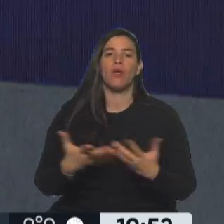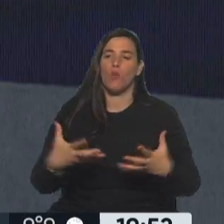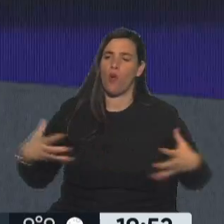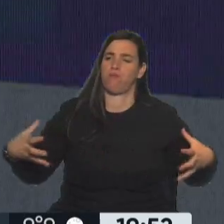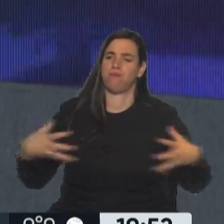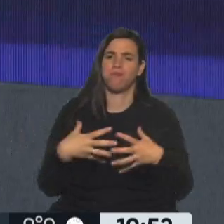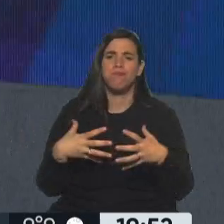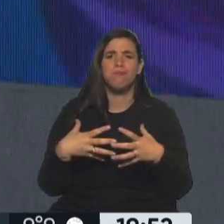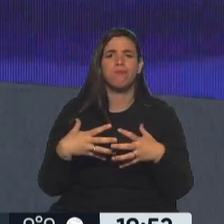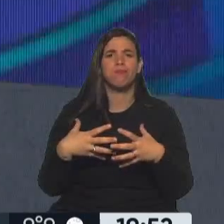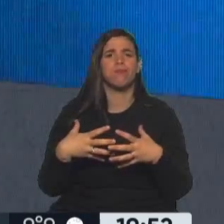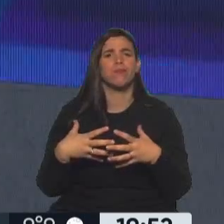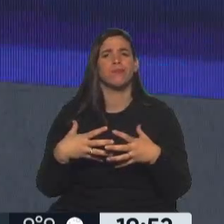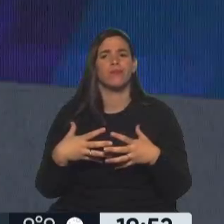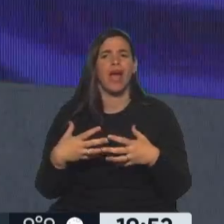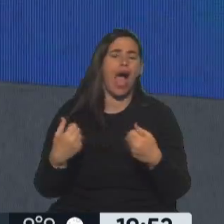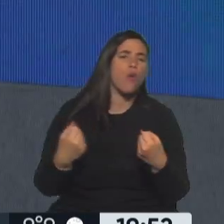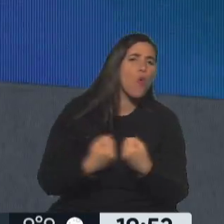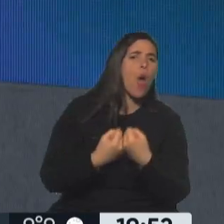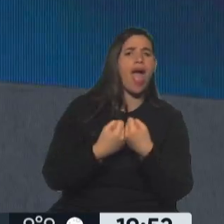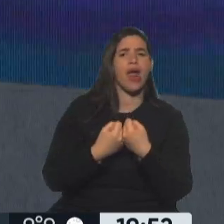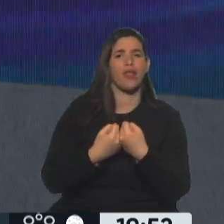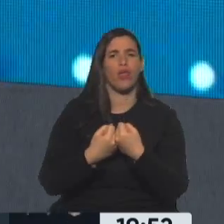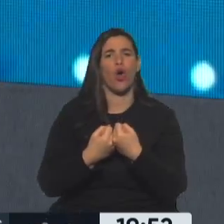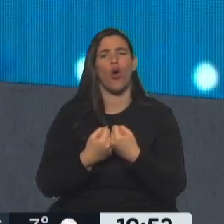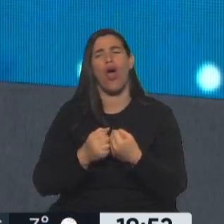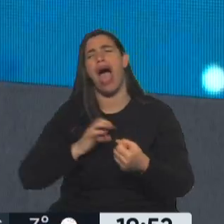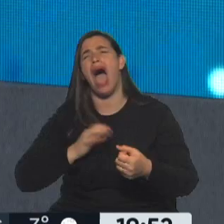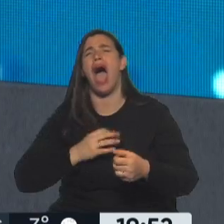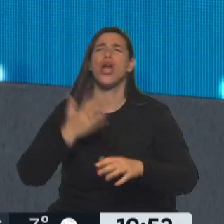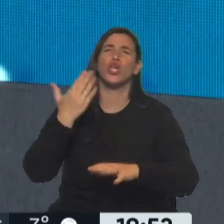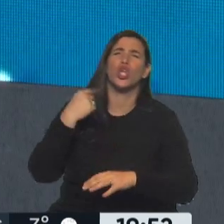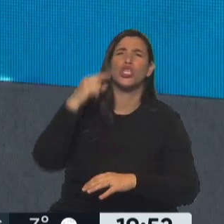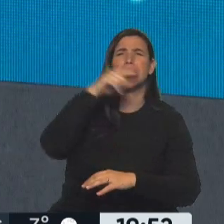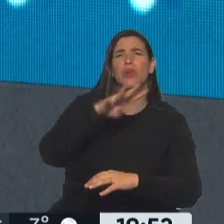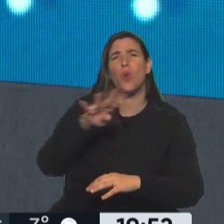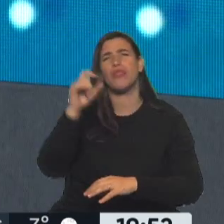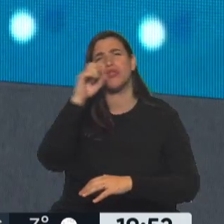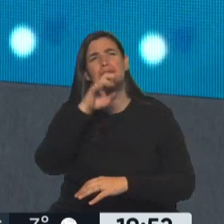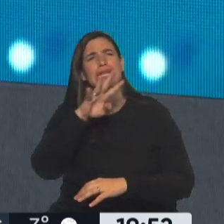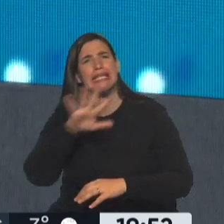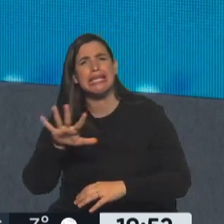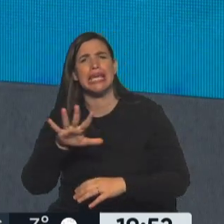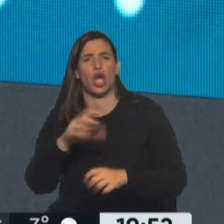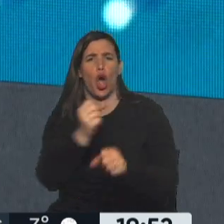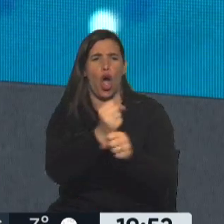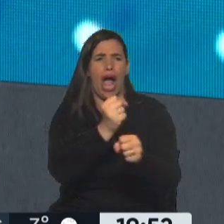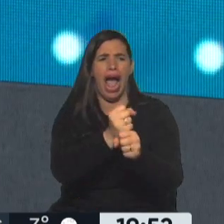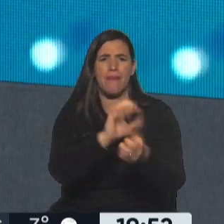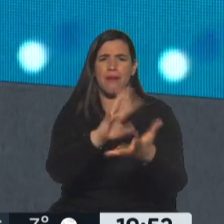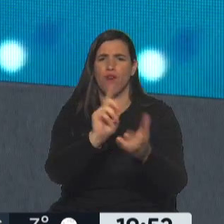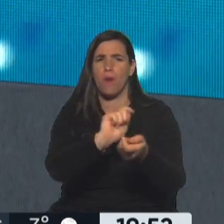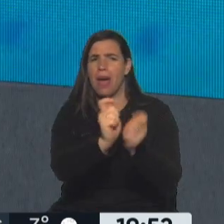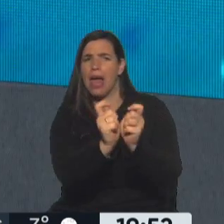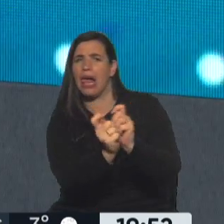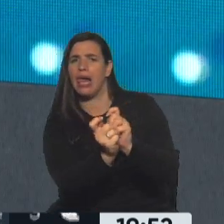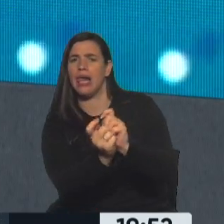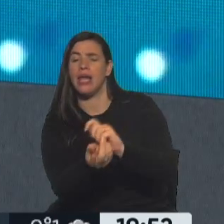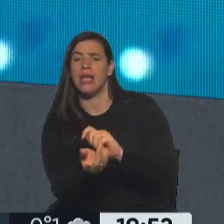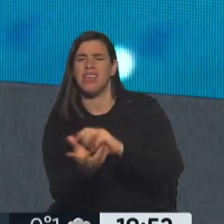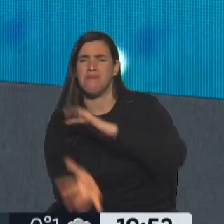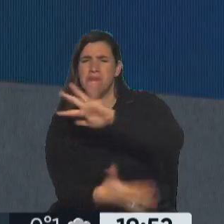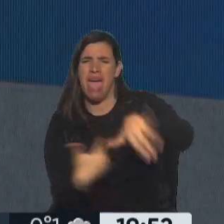personaje totalmente fascista, un personaje que va siempre contra los derechos de todas y todas, un personaje que